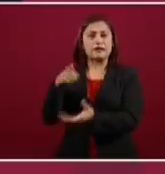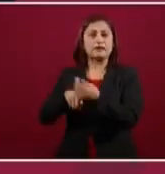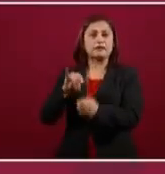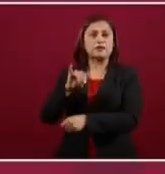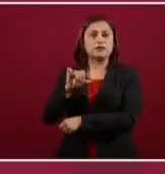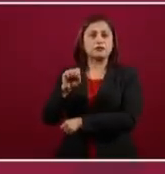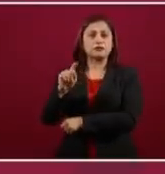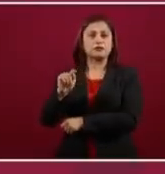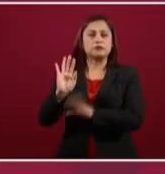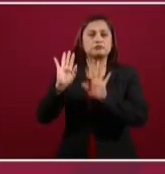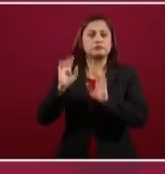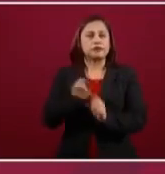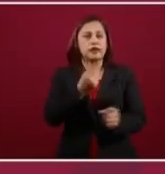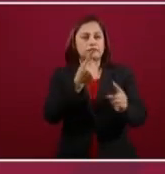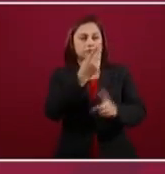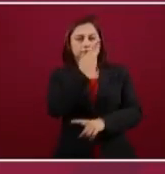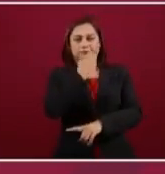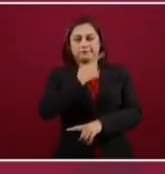político